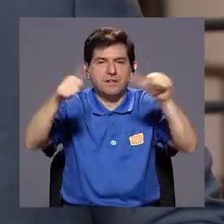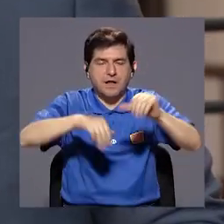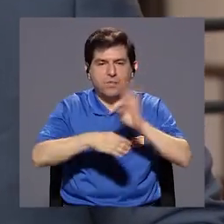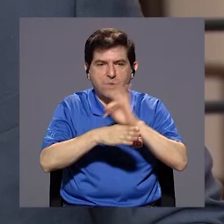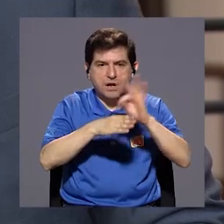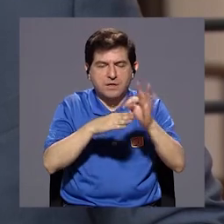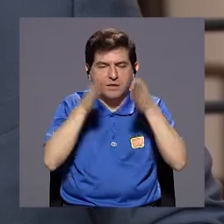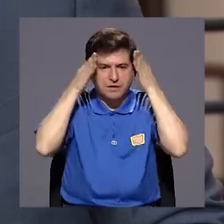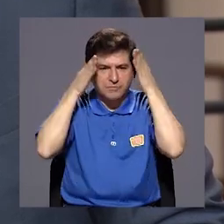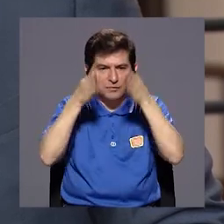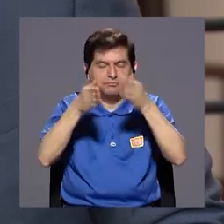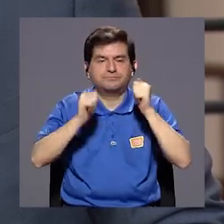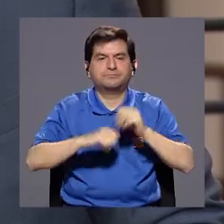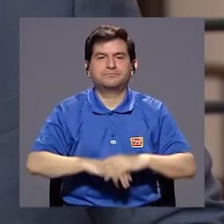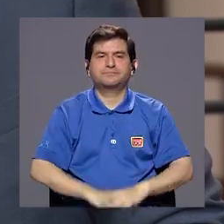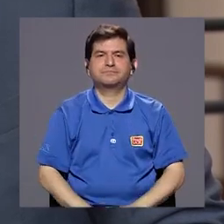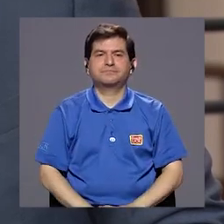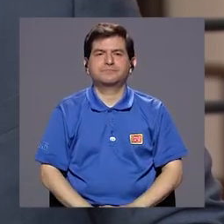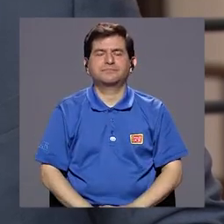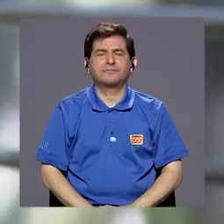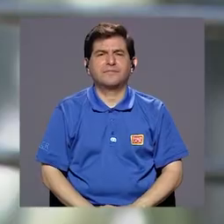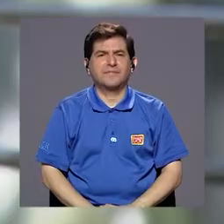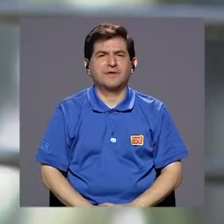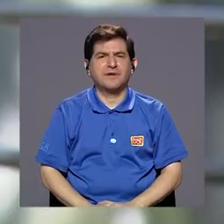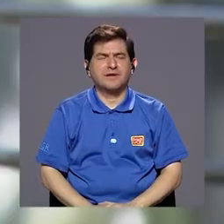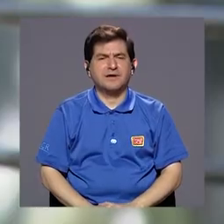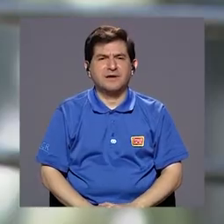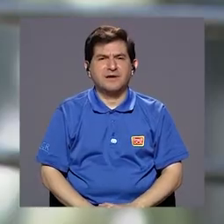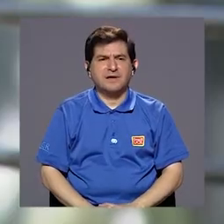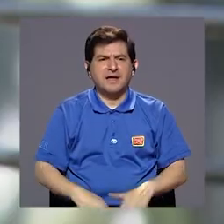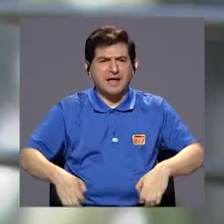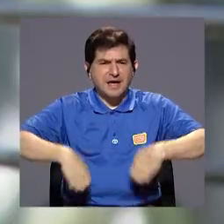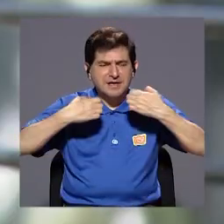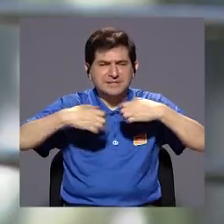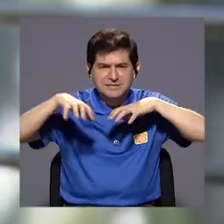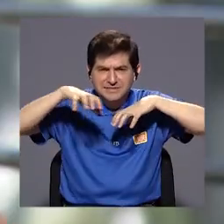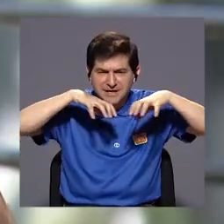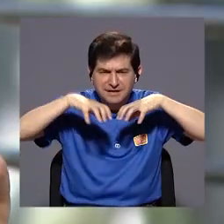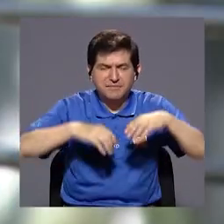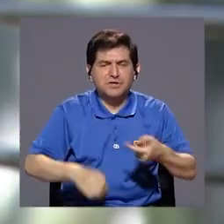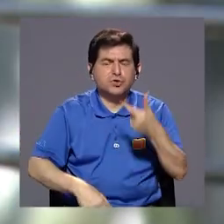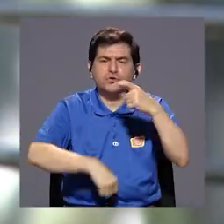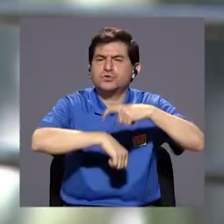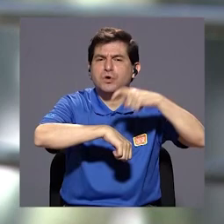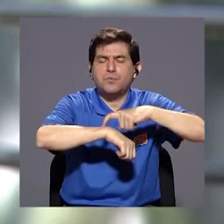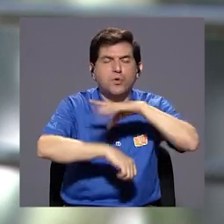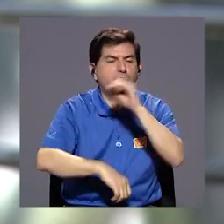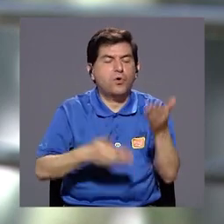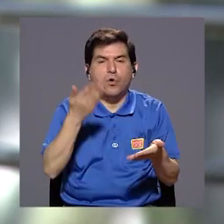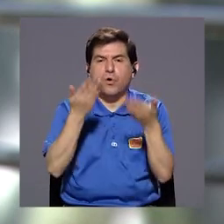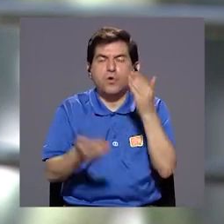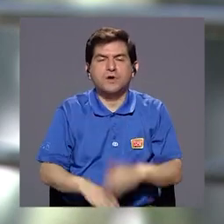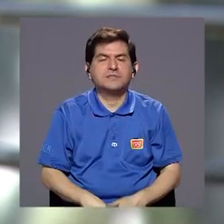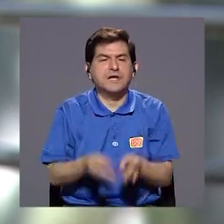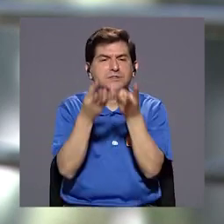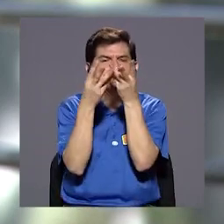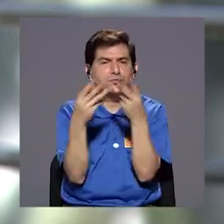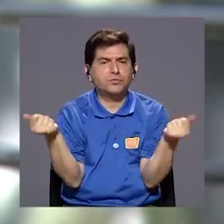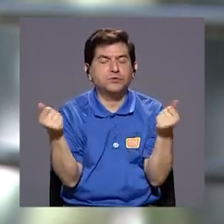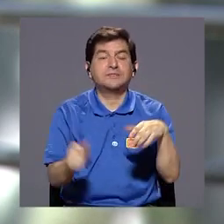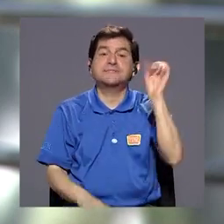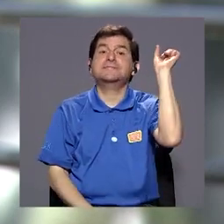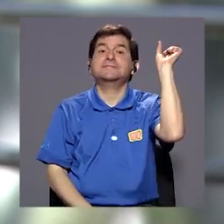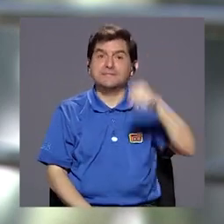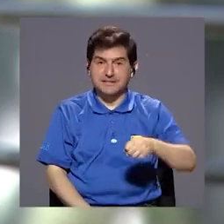se haga una terapia más dirigida. ¿Existen accidentes o eventos que duran poco o que incluso puedan